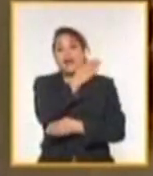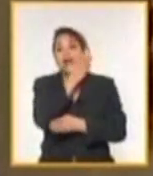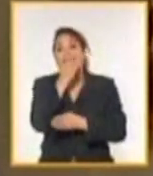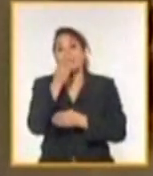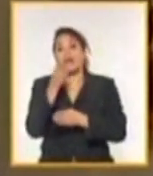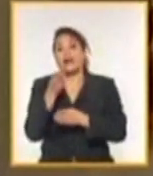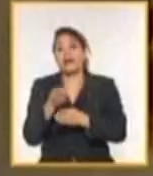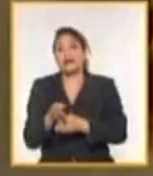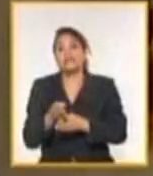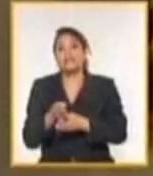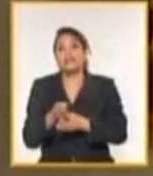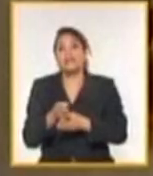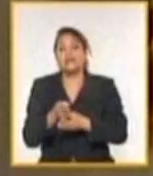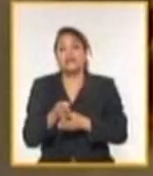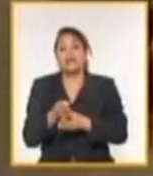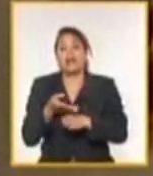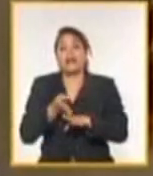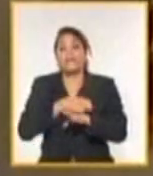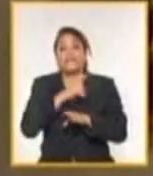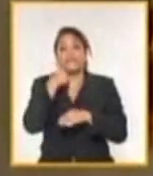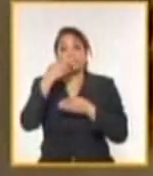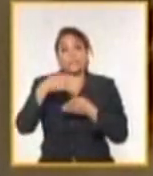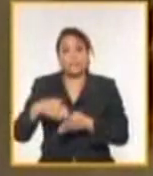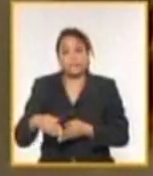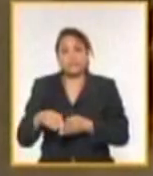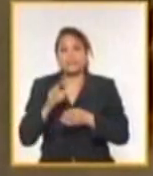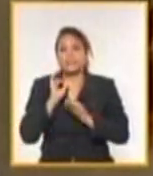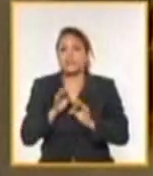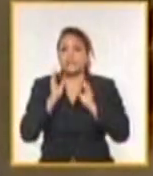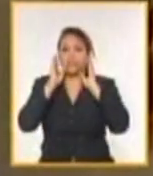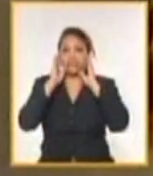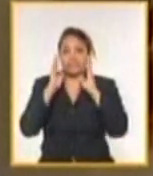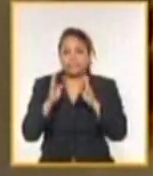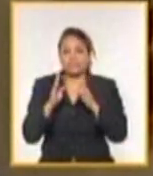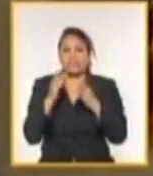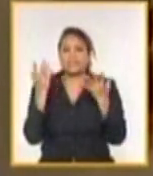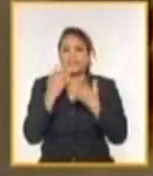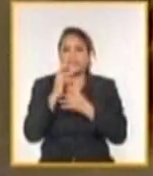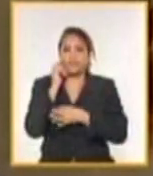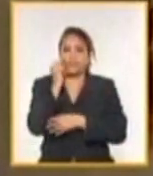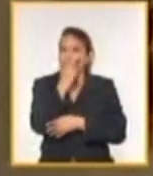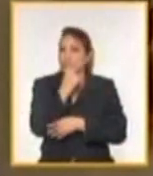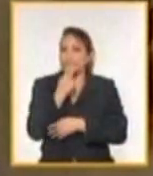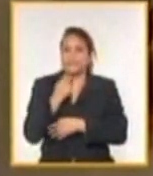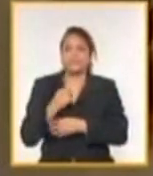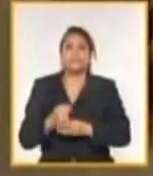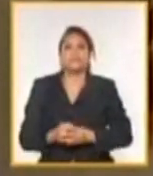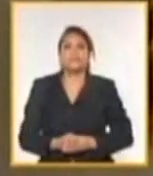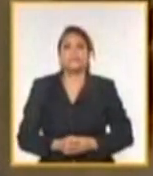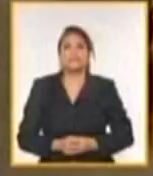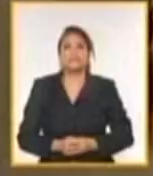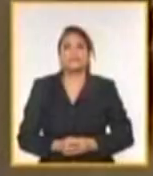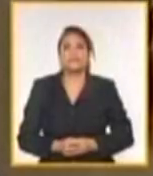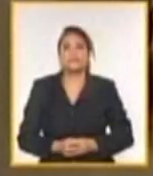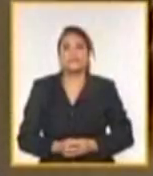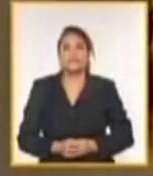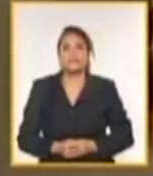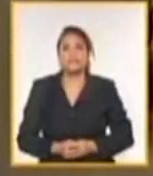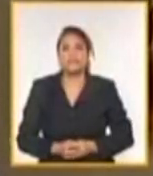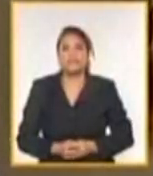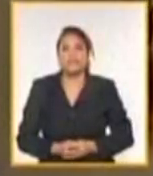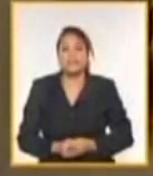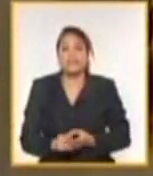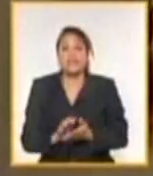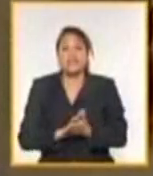sus últimos días se centró en José Martí. Y nadie podía estar tan cerca de